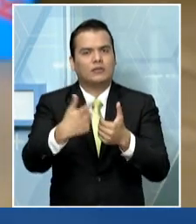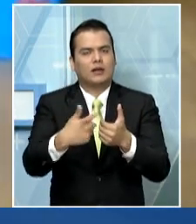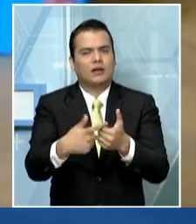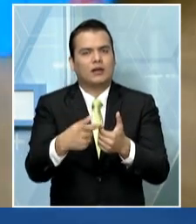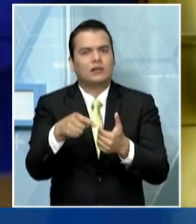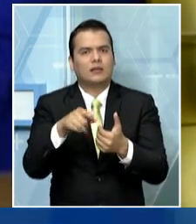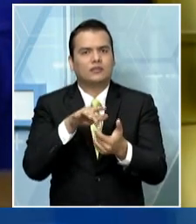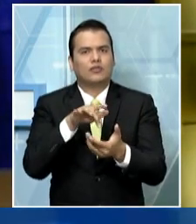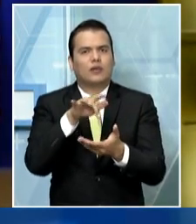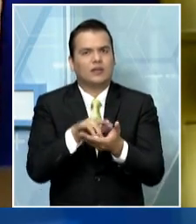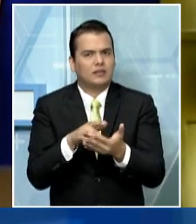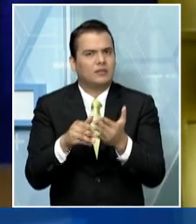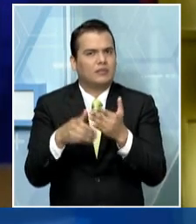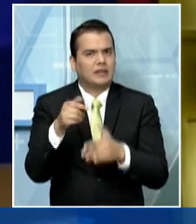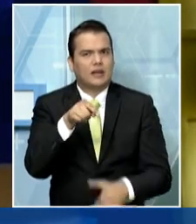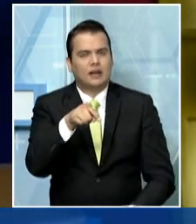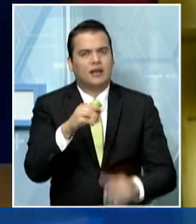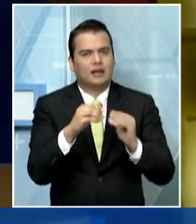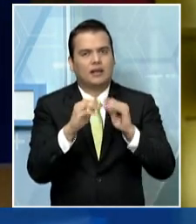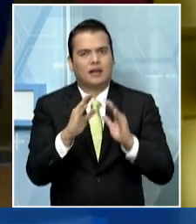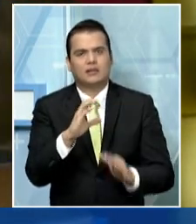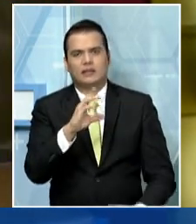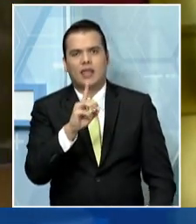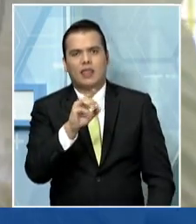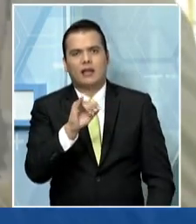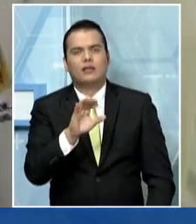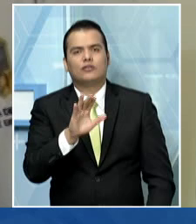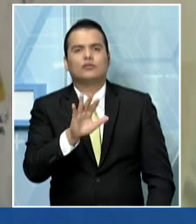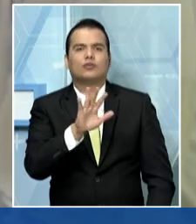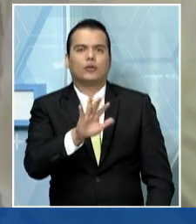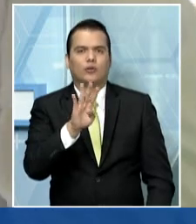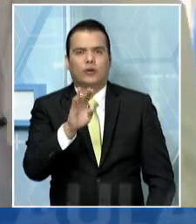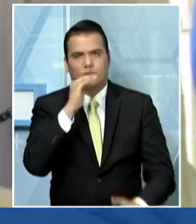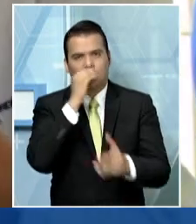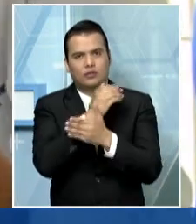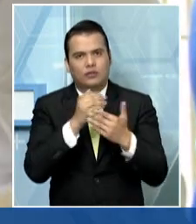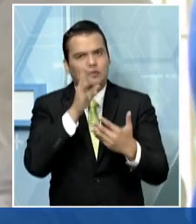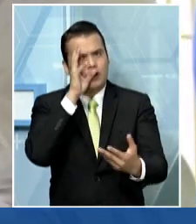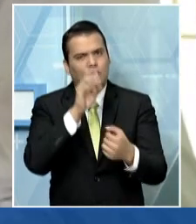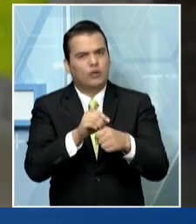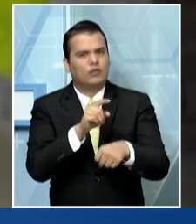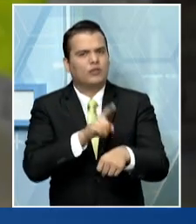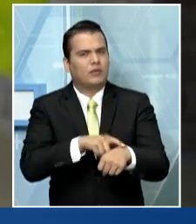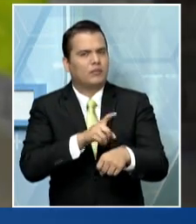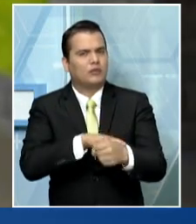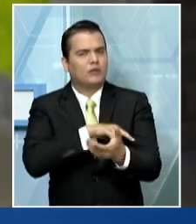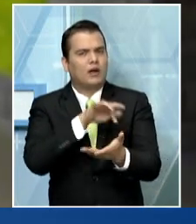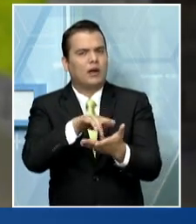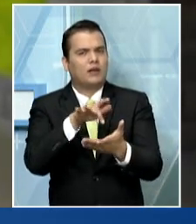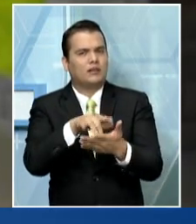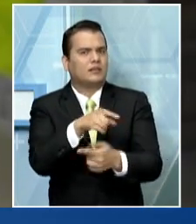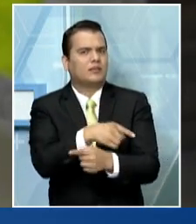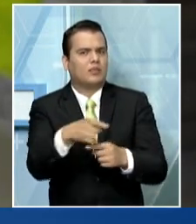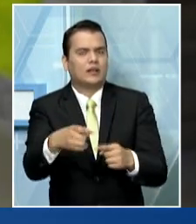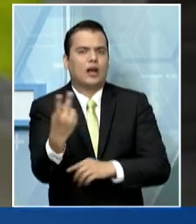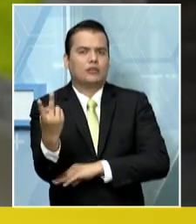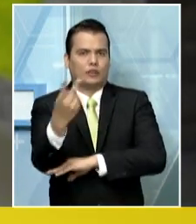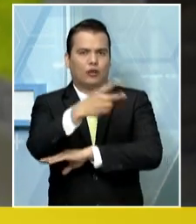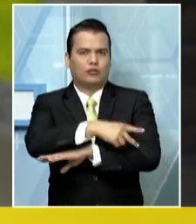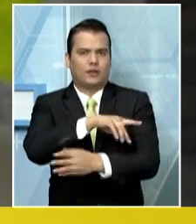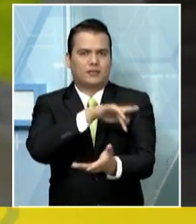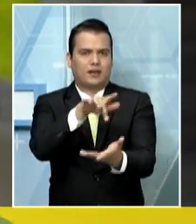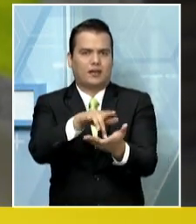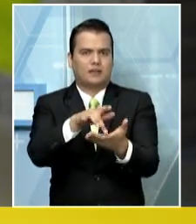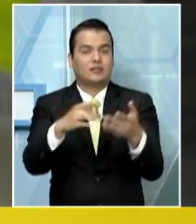para que asistan al Centro de Desarrollo Infantil 2 veces por semana, de 6 niños en cada salón. Ha tenido todos los elementos de